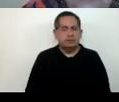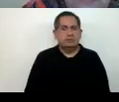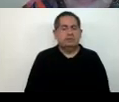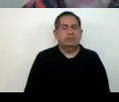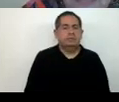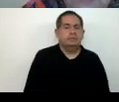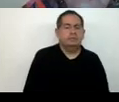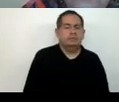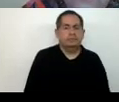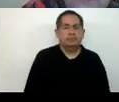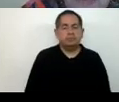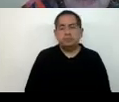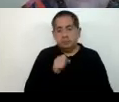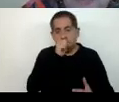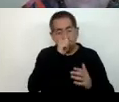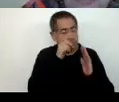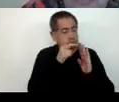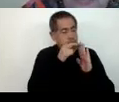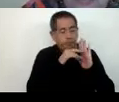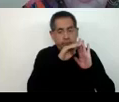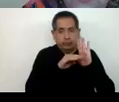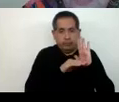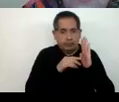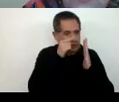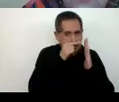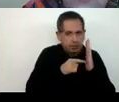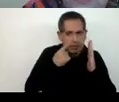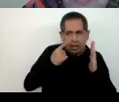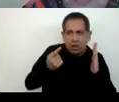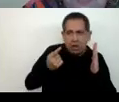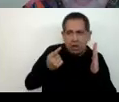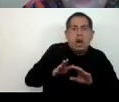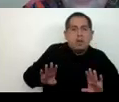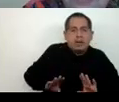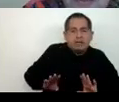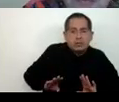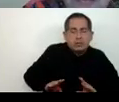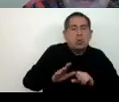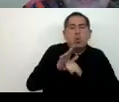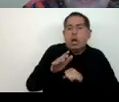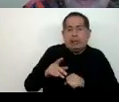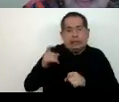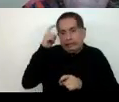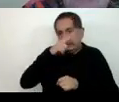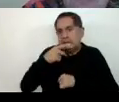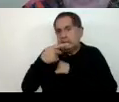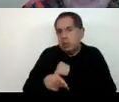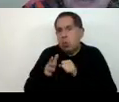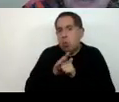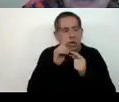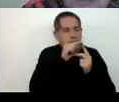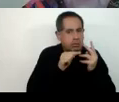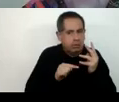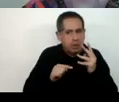Las categorías que vienen es para valorar los beneficios y los riesgos de cada método, pero